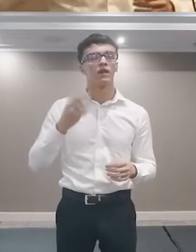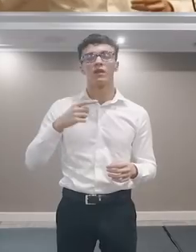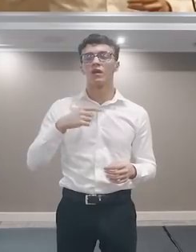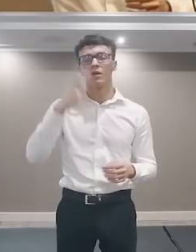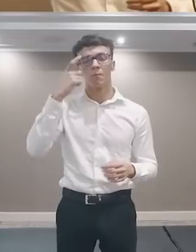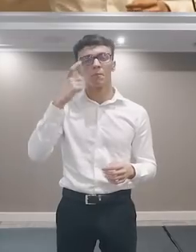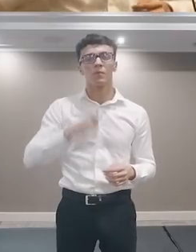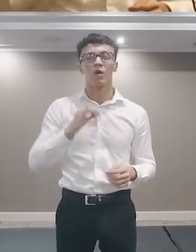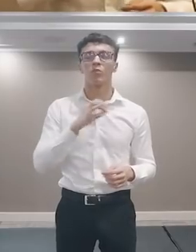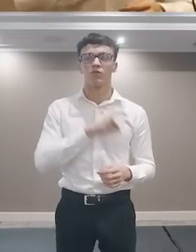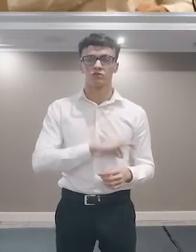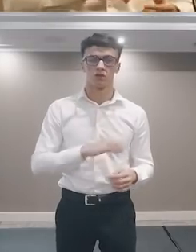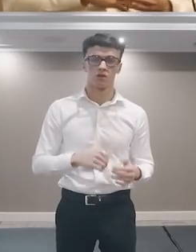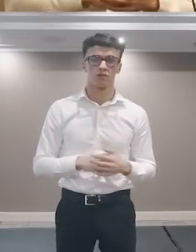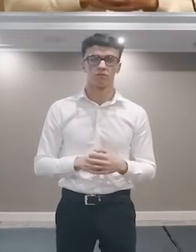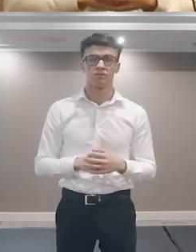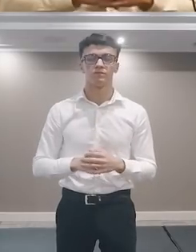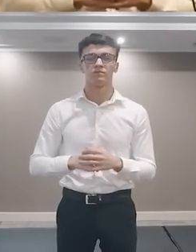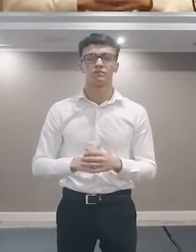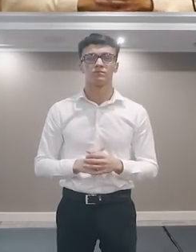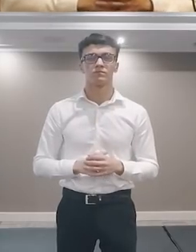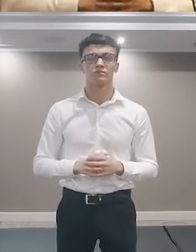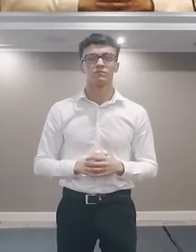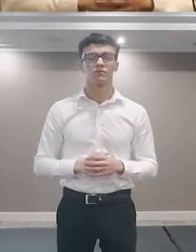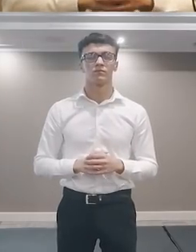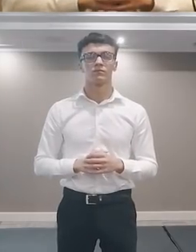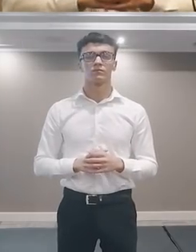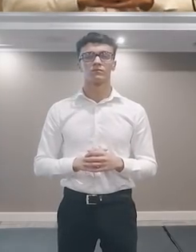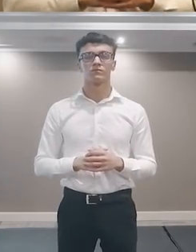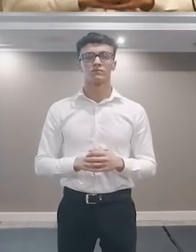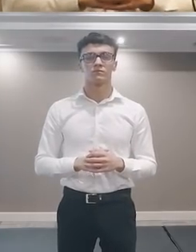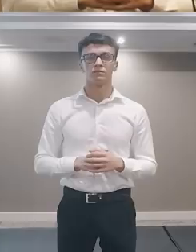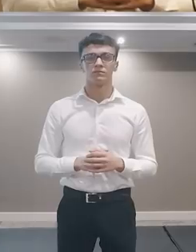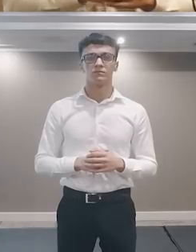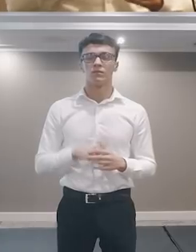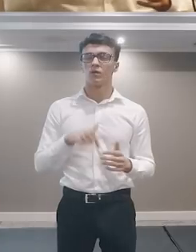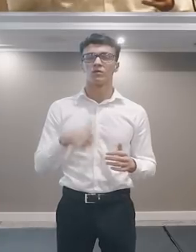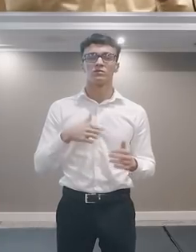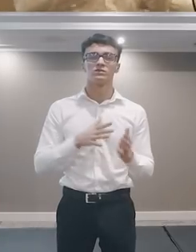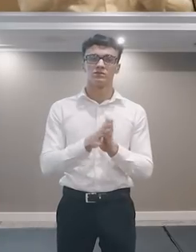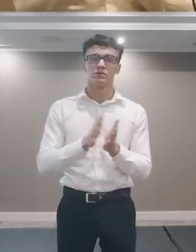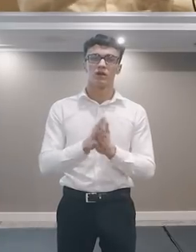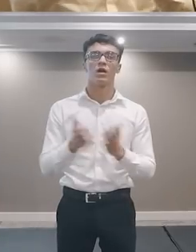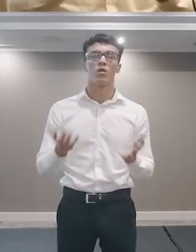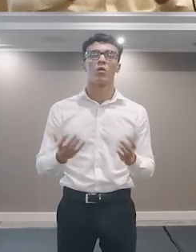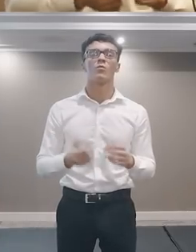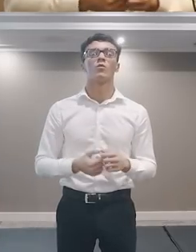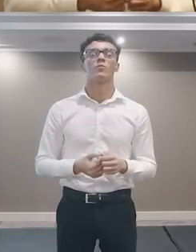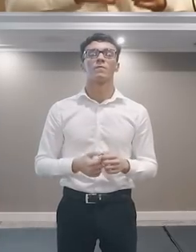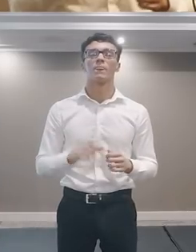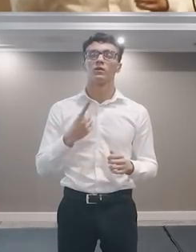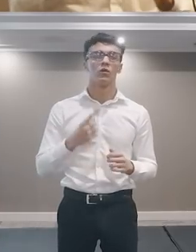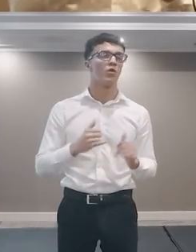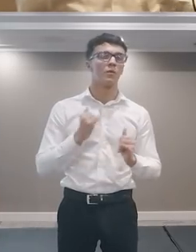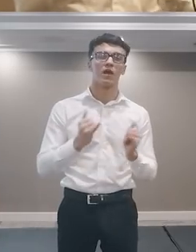es brutal es el valor más grande que tenemos en este club os voy a explicar cómo podéis ya no sólo viajar